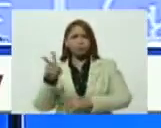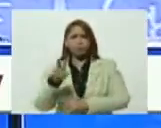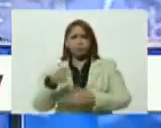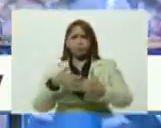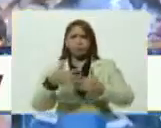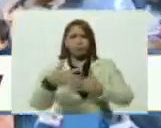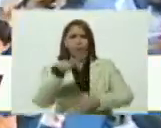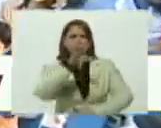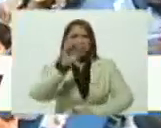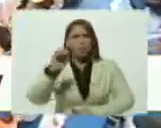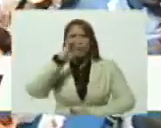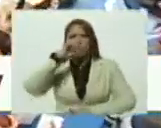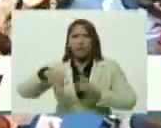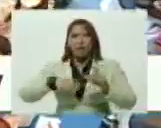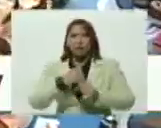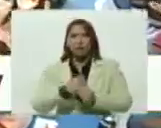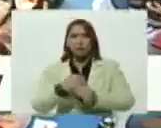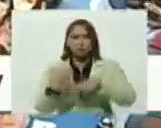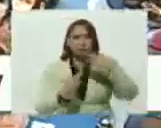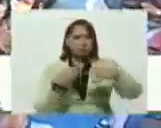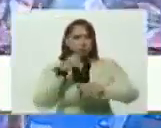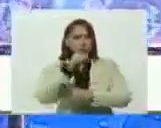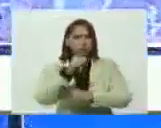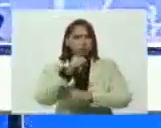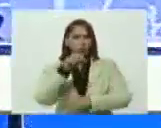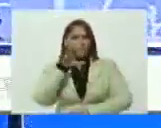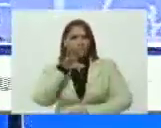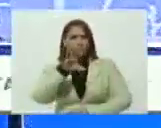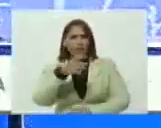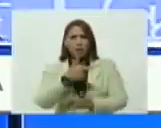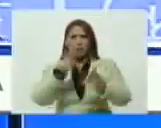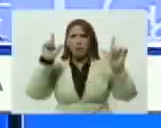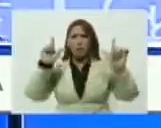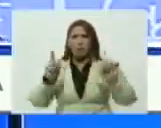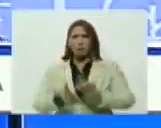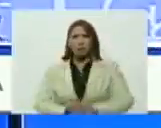próximos 50 años de revolución y de patria libre.